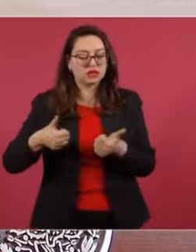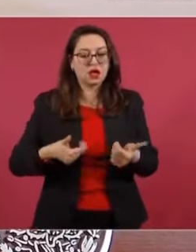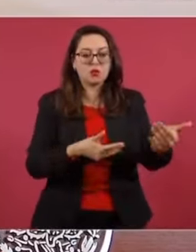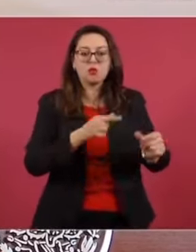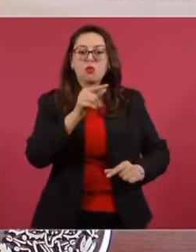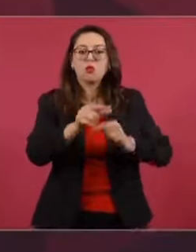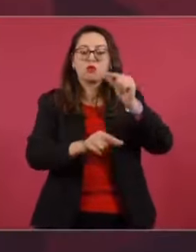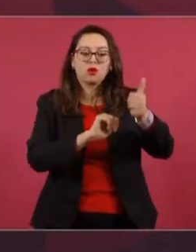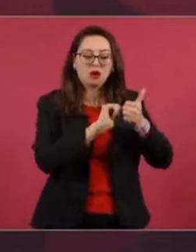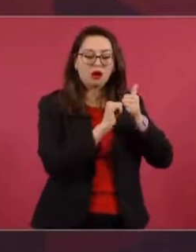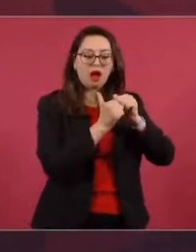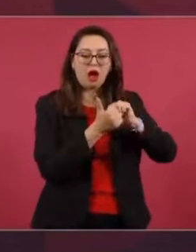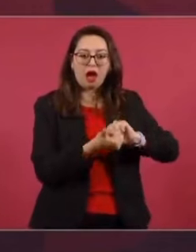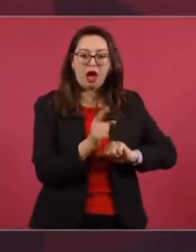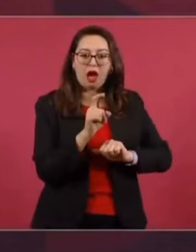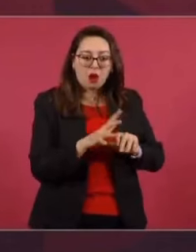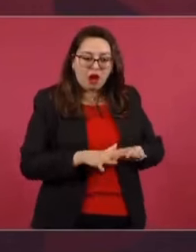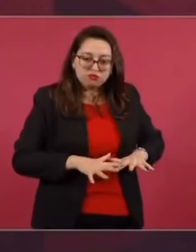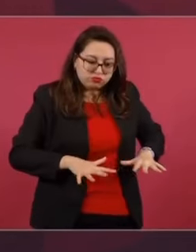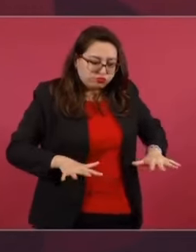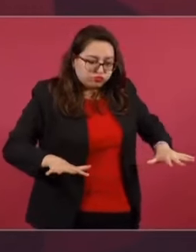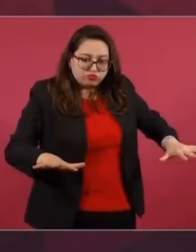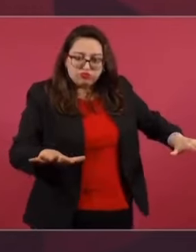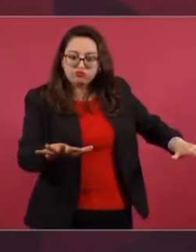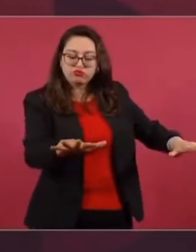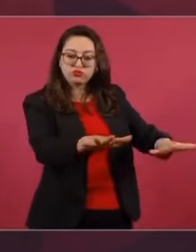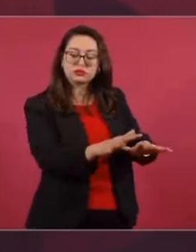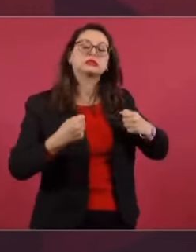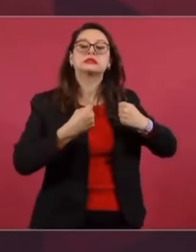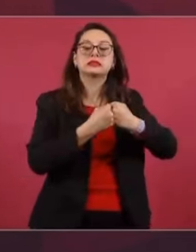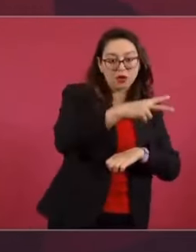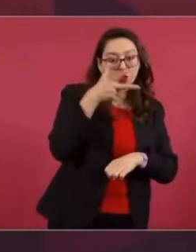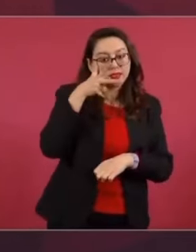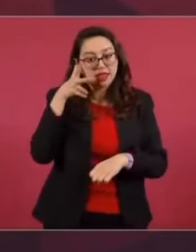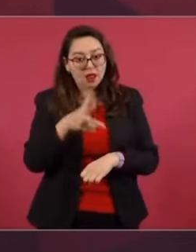Mezquital y en la zona limítrofe de Hidalgo con el